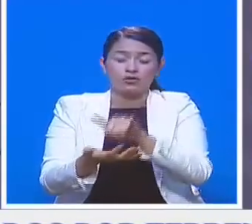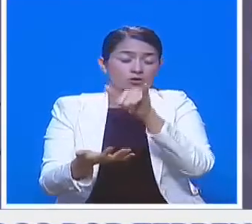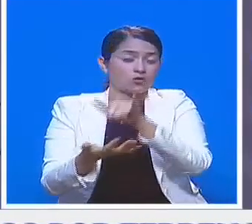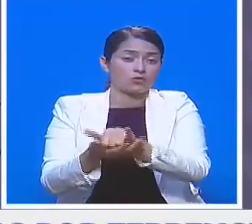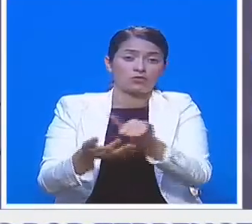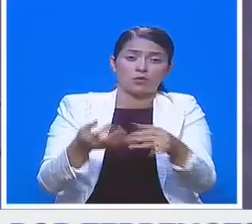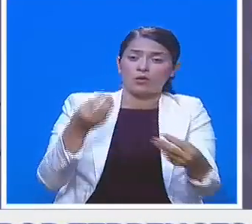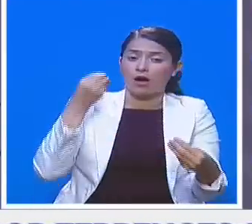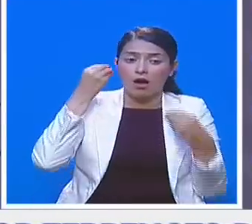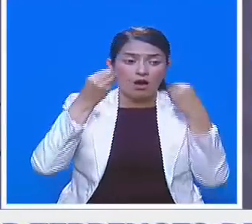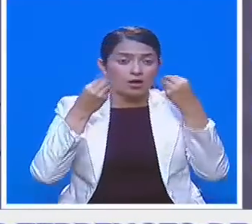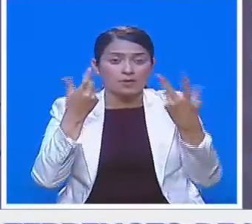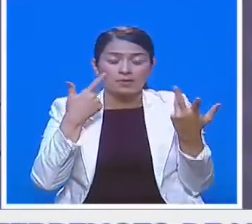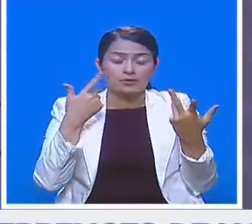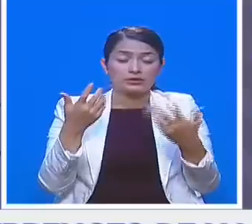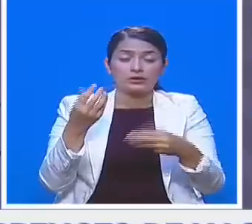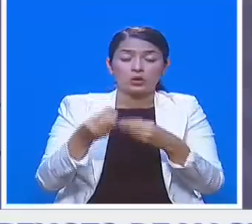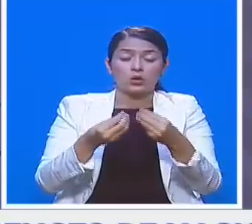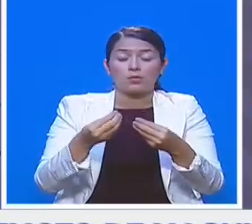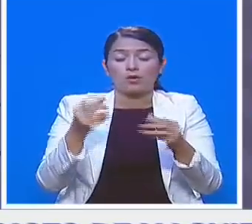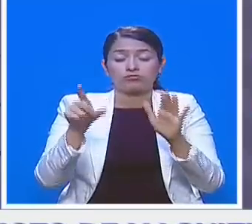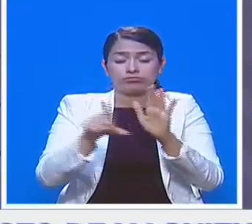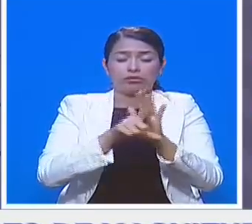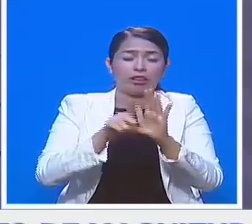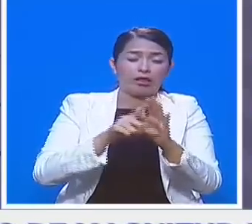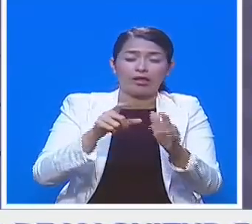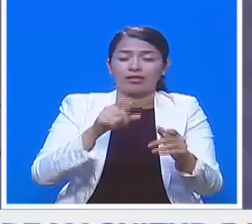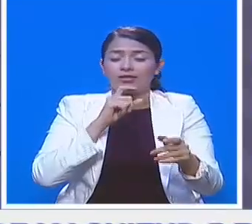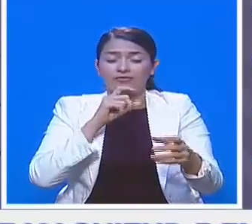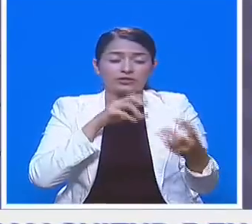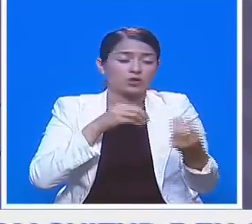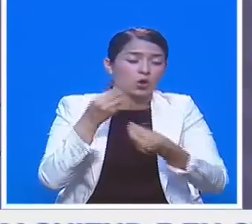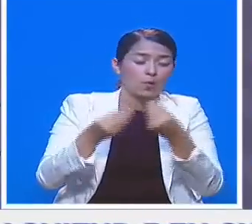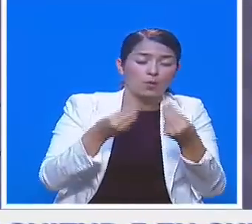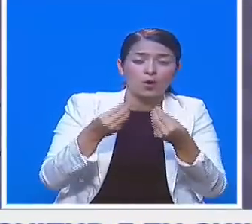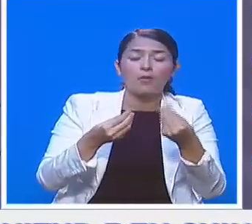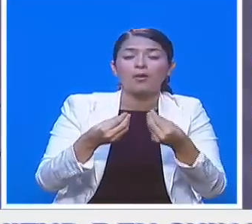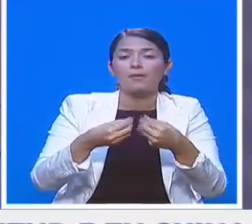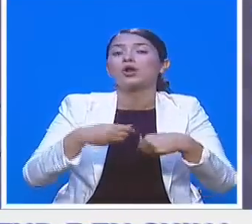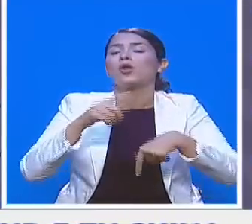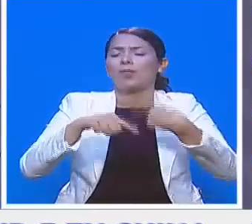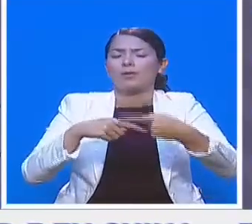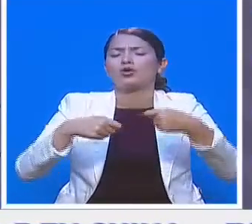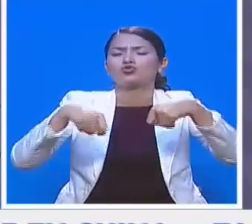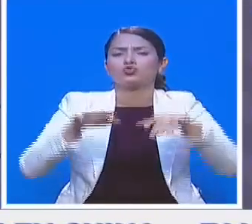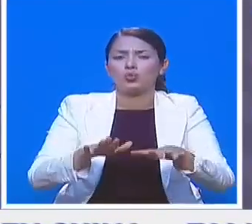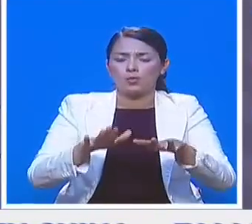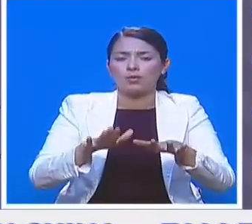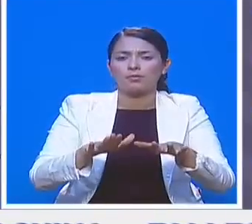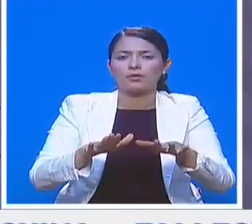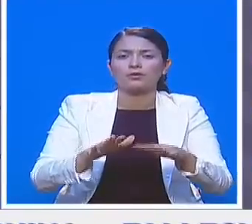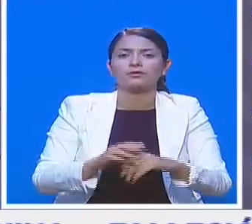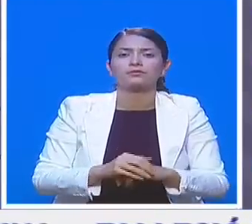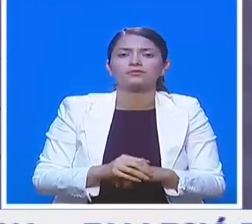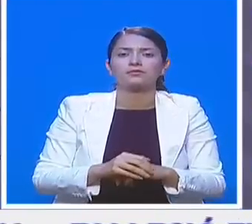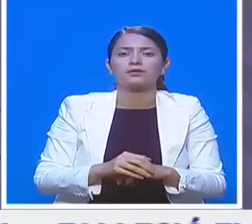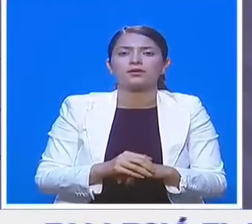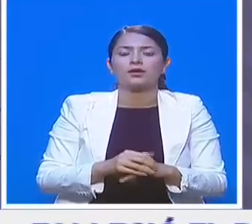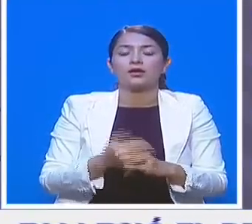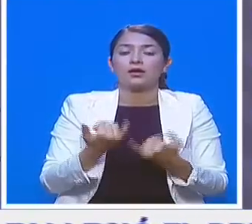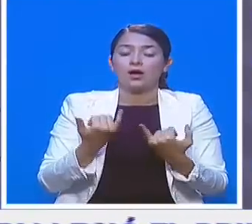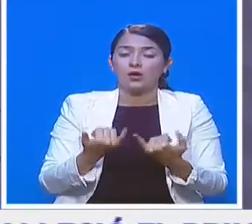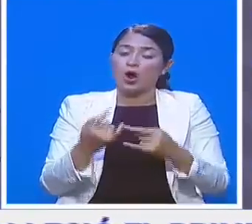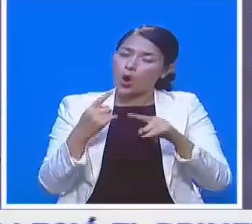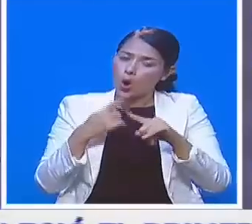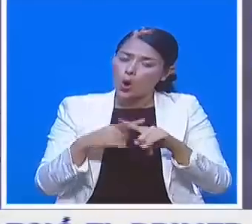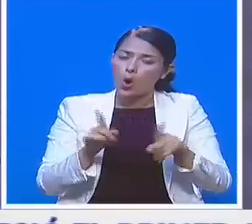de múltiples desafíos legales, lo que llevó a su suspensión y posterior reescritura. Continuemos ahora con otro de los